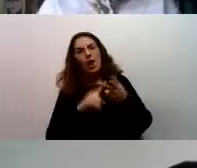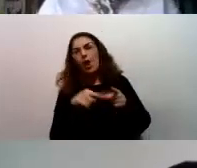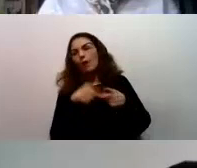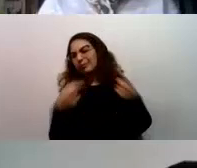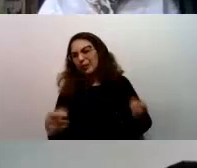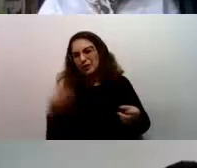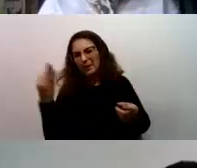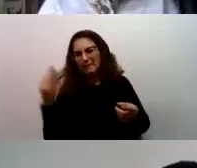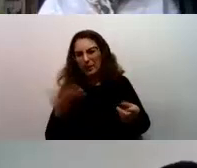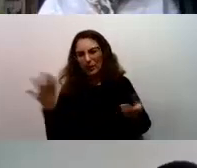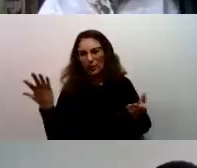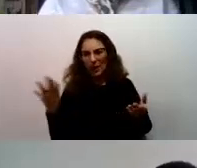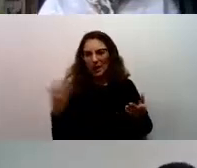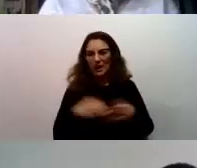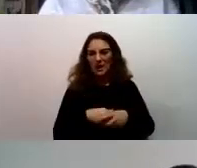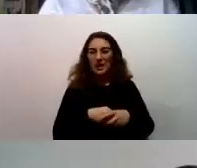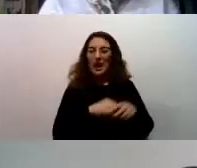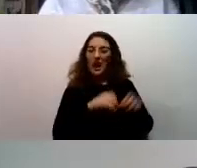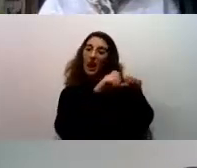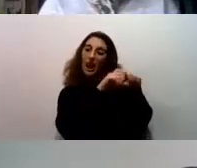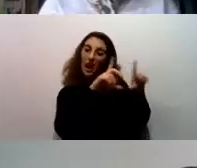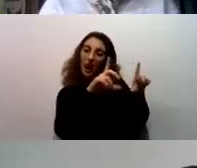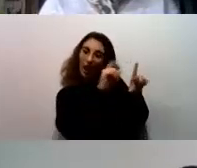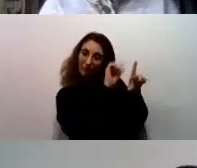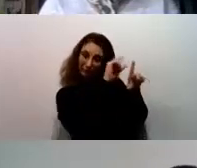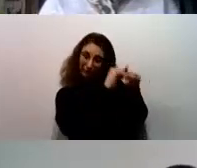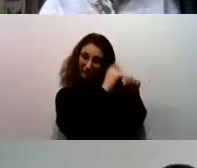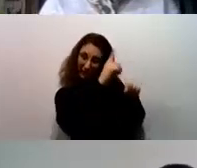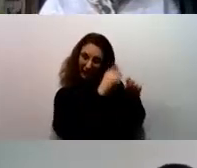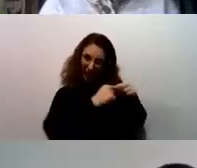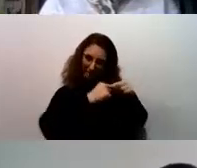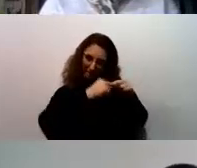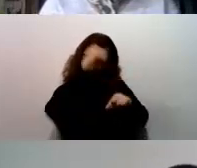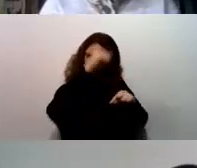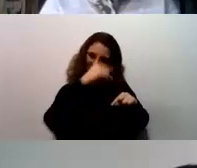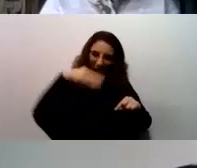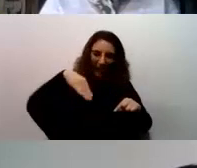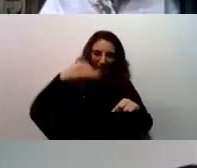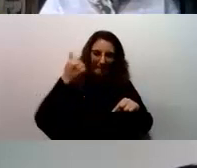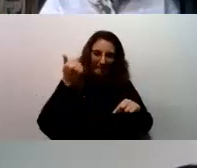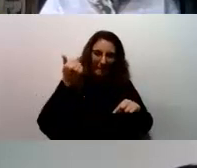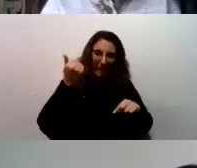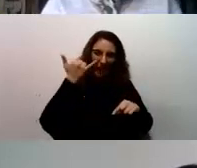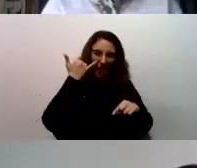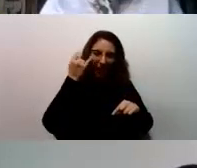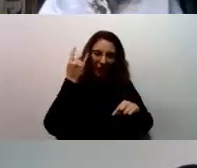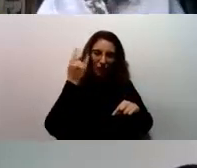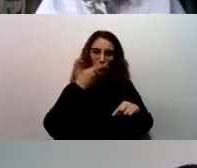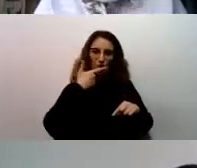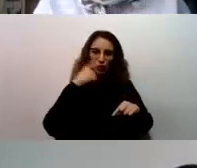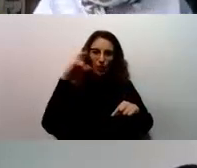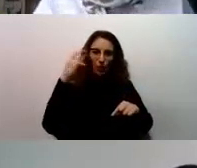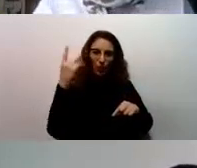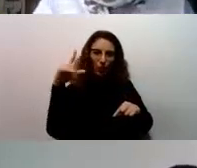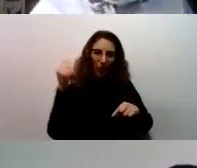En estos casos, la letra estará escrita en mayúscula. La altura de relieve debe ser entre